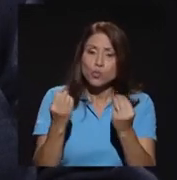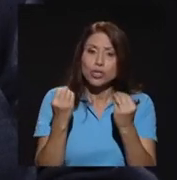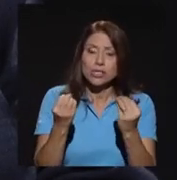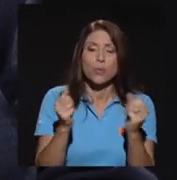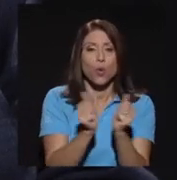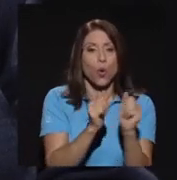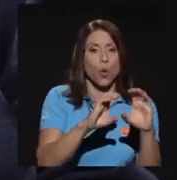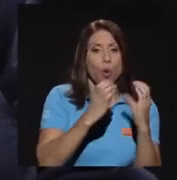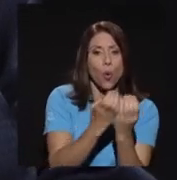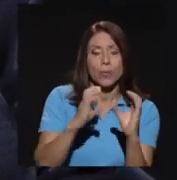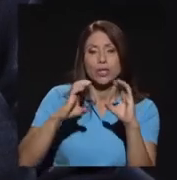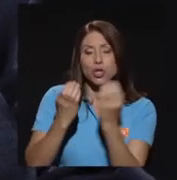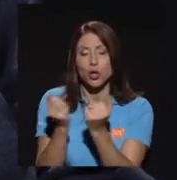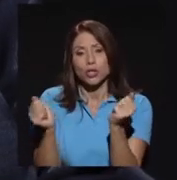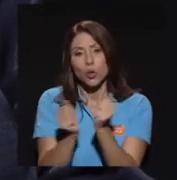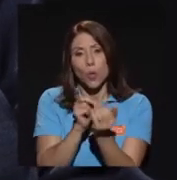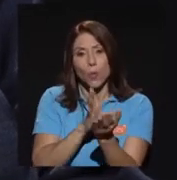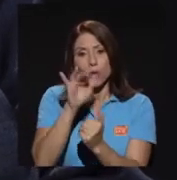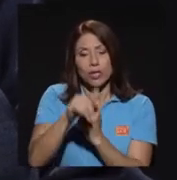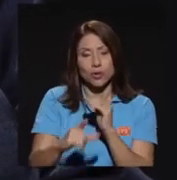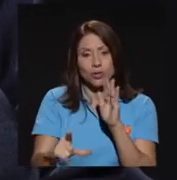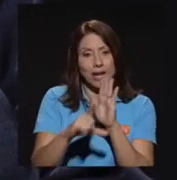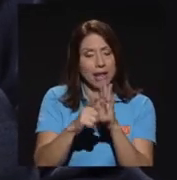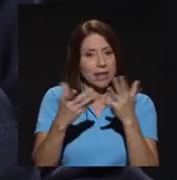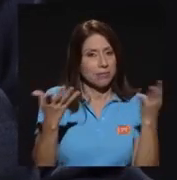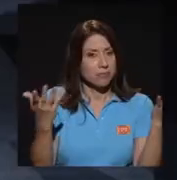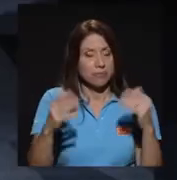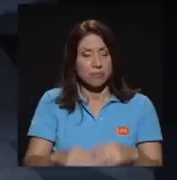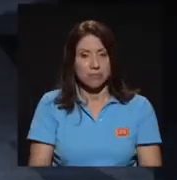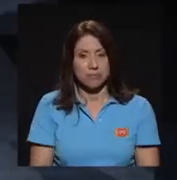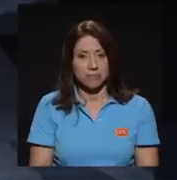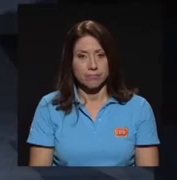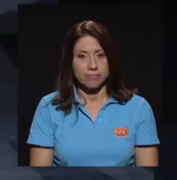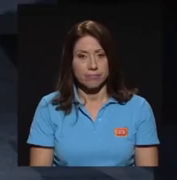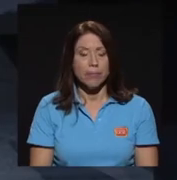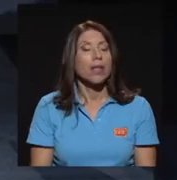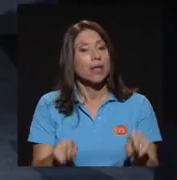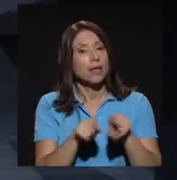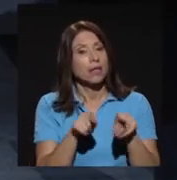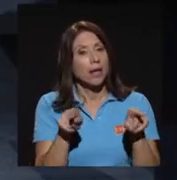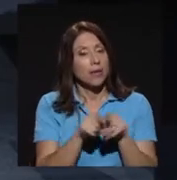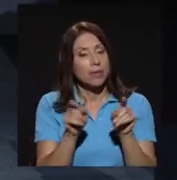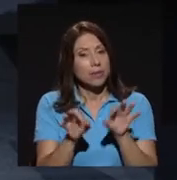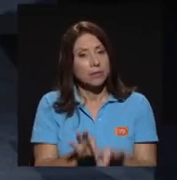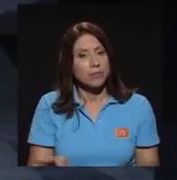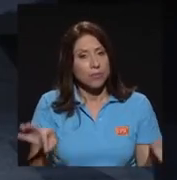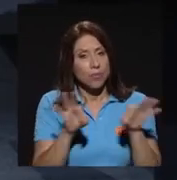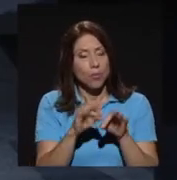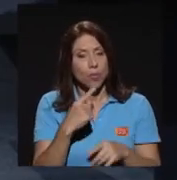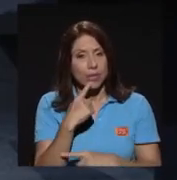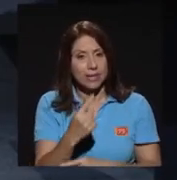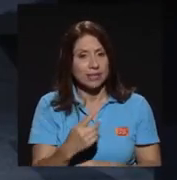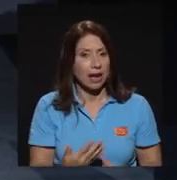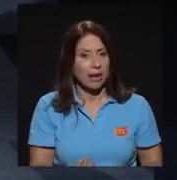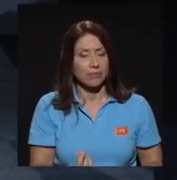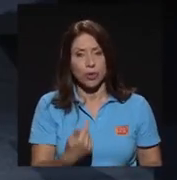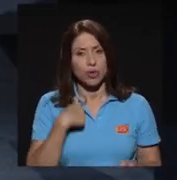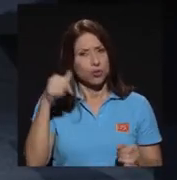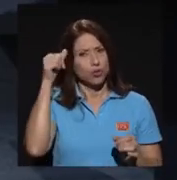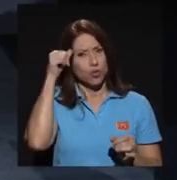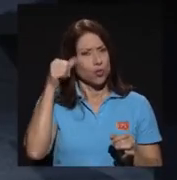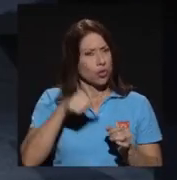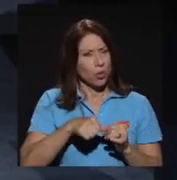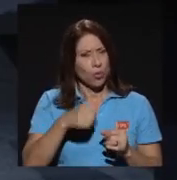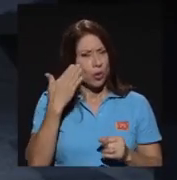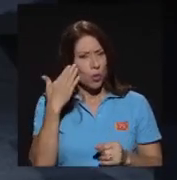proyectos de ley todo el resto bueno y también me parece importante destacar y yo no sé si